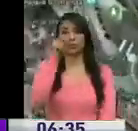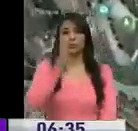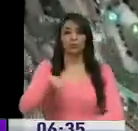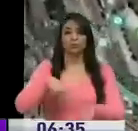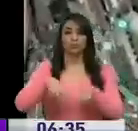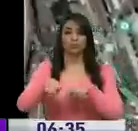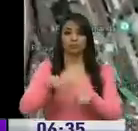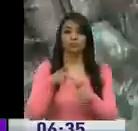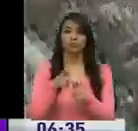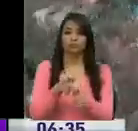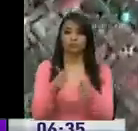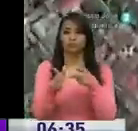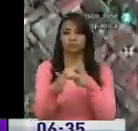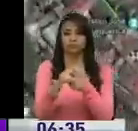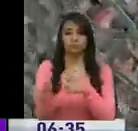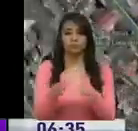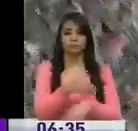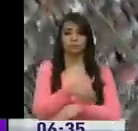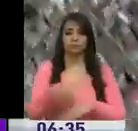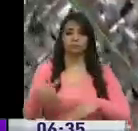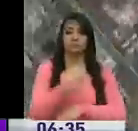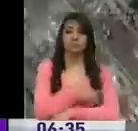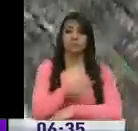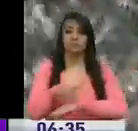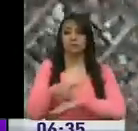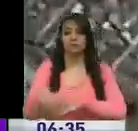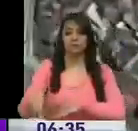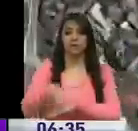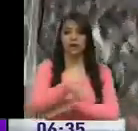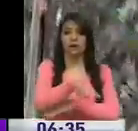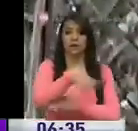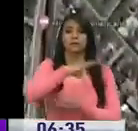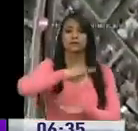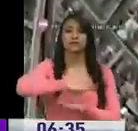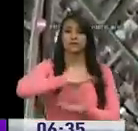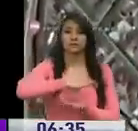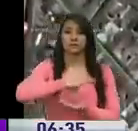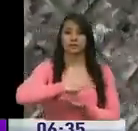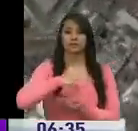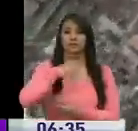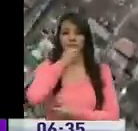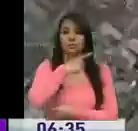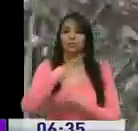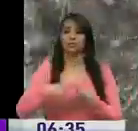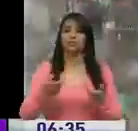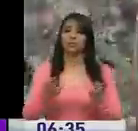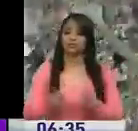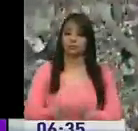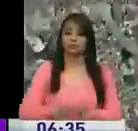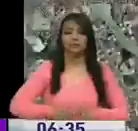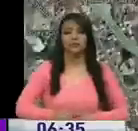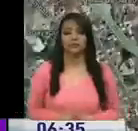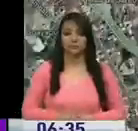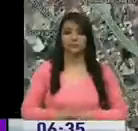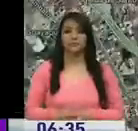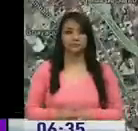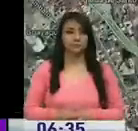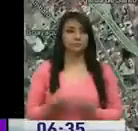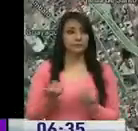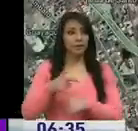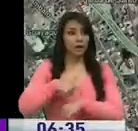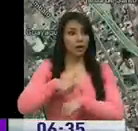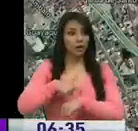sumamente fuerte la via pichincha también que va hacia el centro y nor centro de la ciudad tiene carga vehicular O sea a esta hora